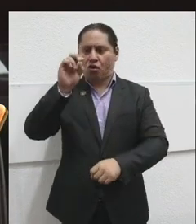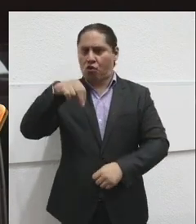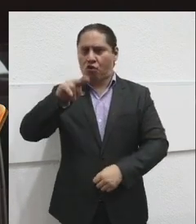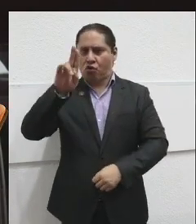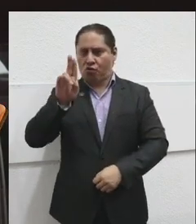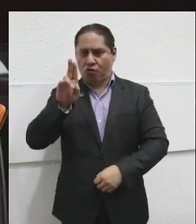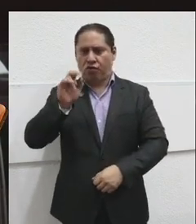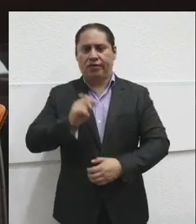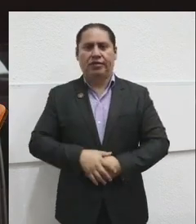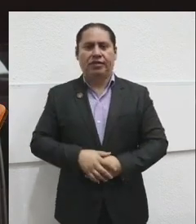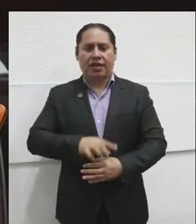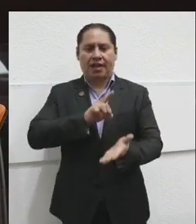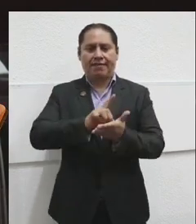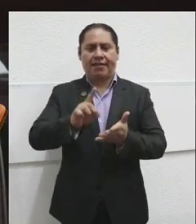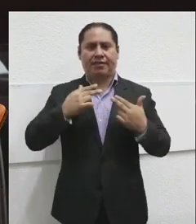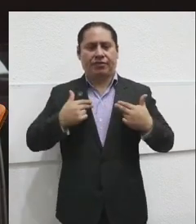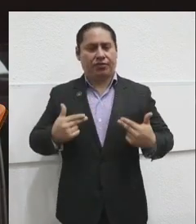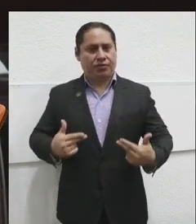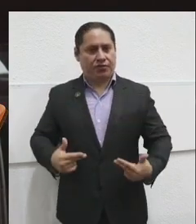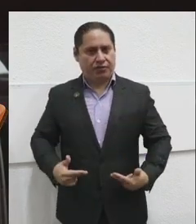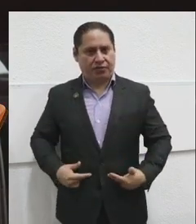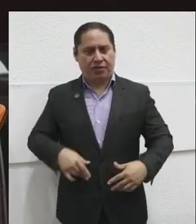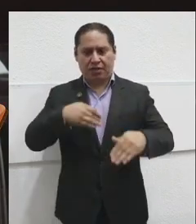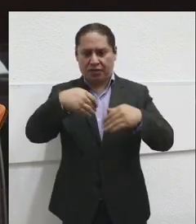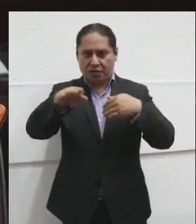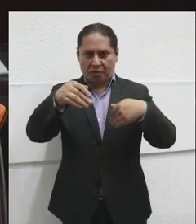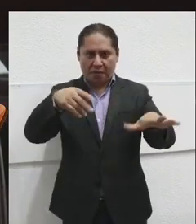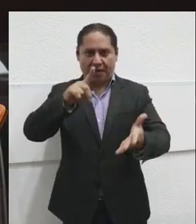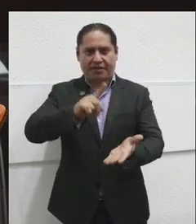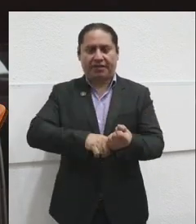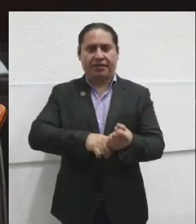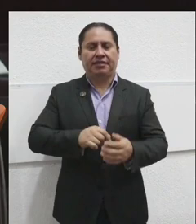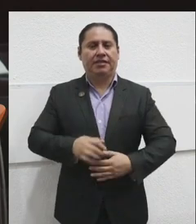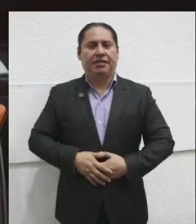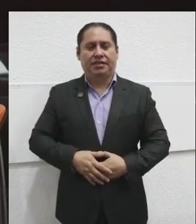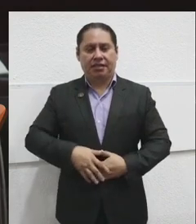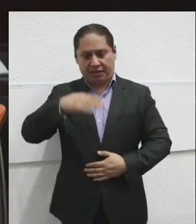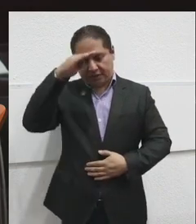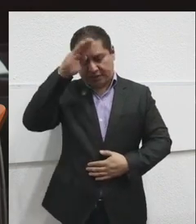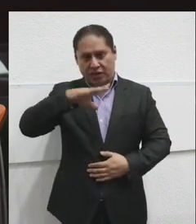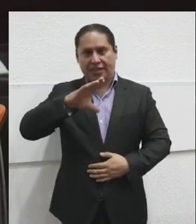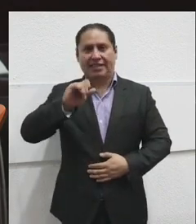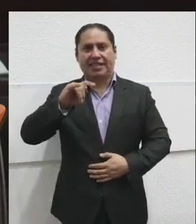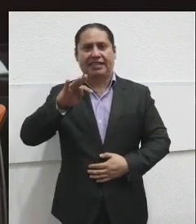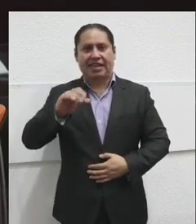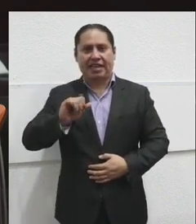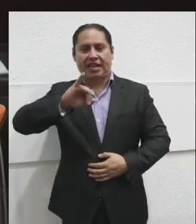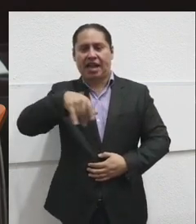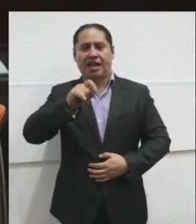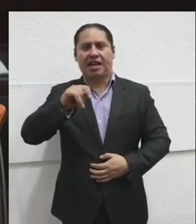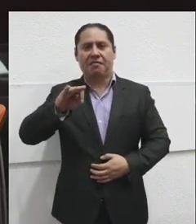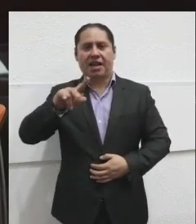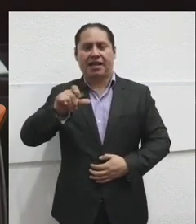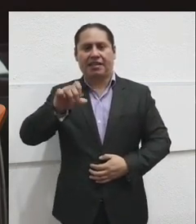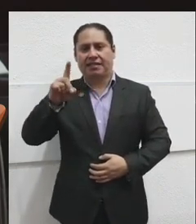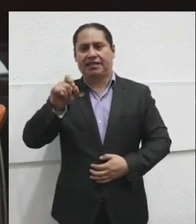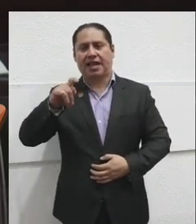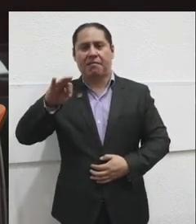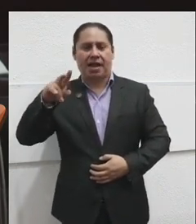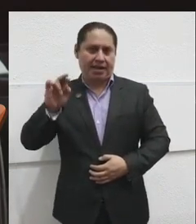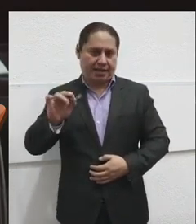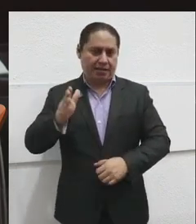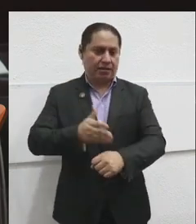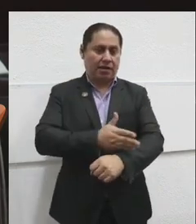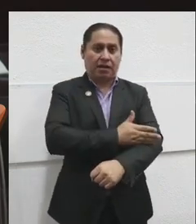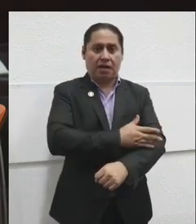Unidas sobre los Derechos Humanos de los Desplazados Internos, señora Cecilia Jiménez Dámari. Lo